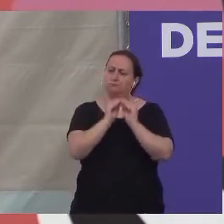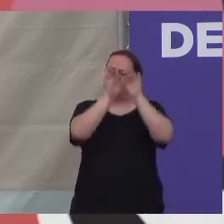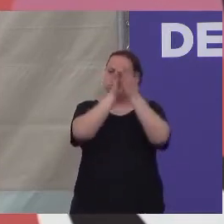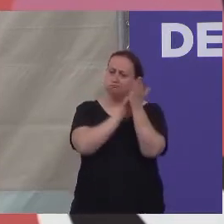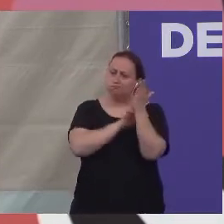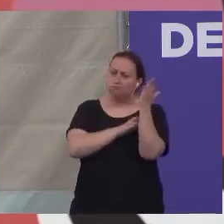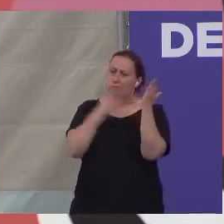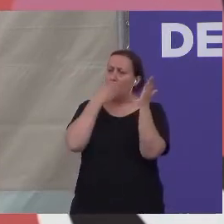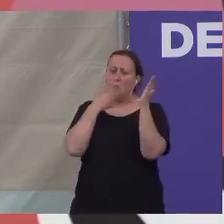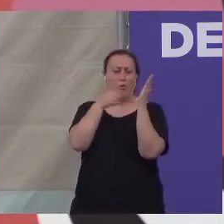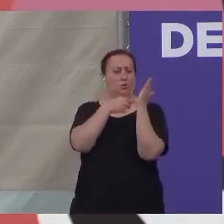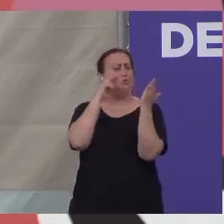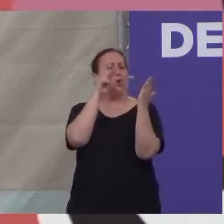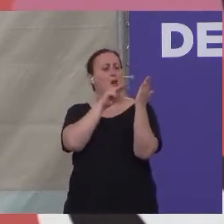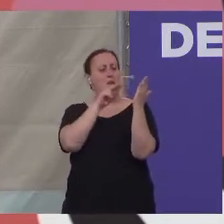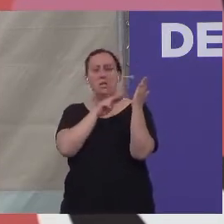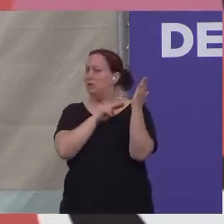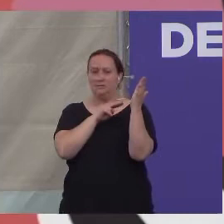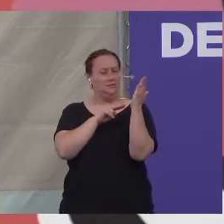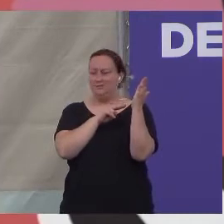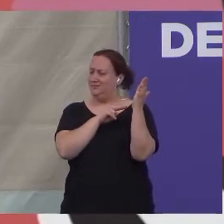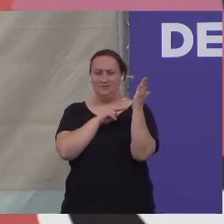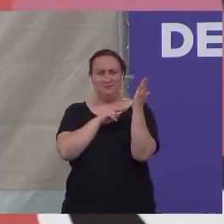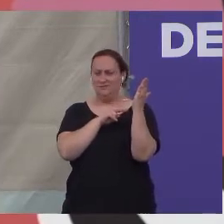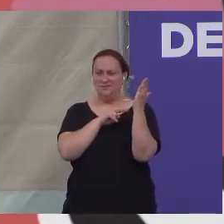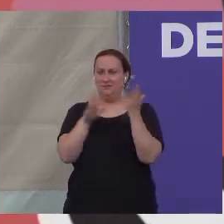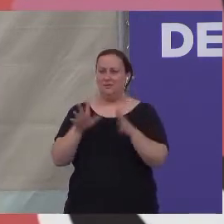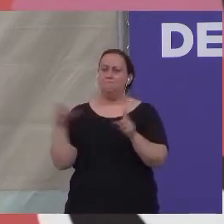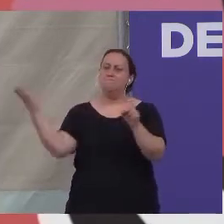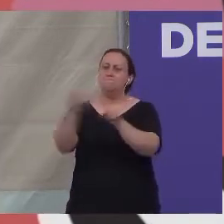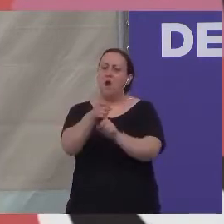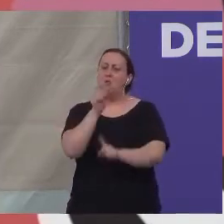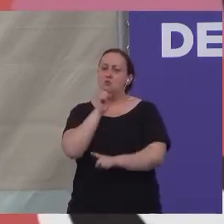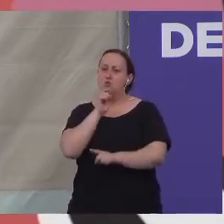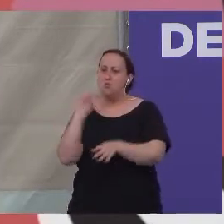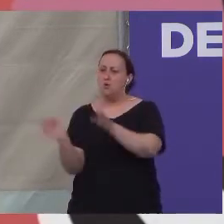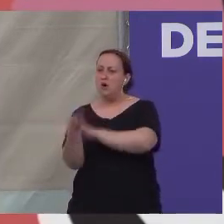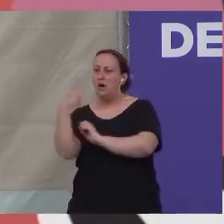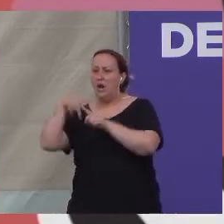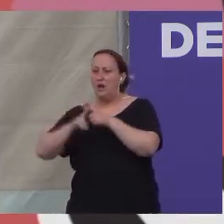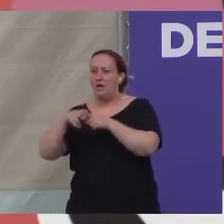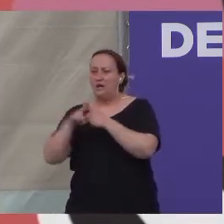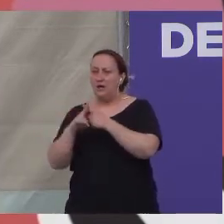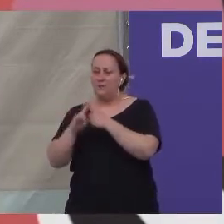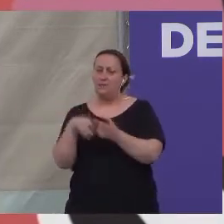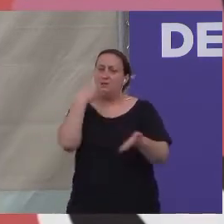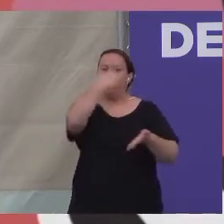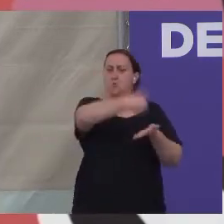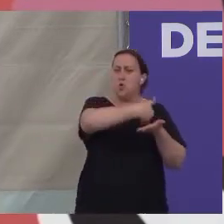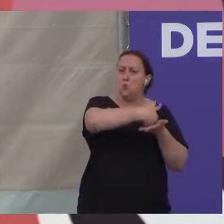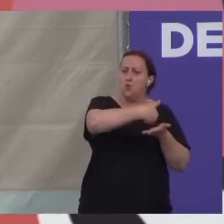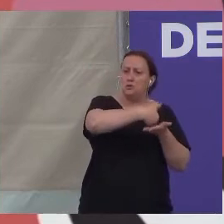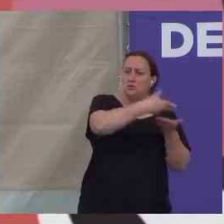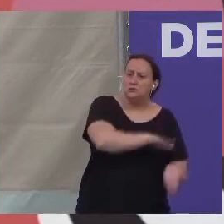de servir simplemente para consultarlos en el Drive. Se consigue con la creación de las herramientas necesarias para trasladar las propuestas que salgan